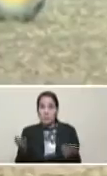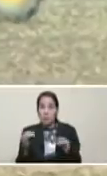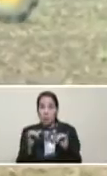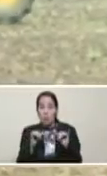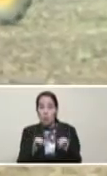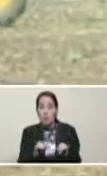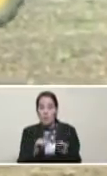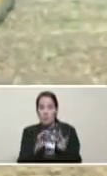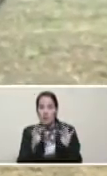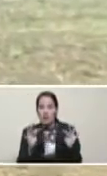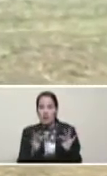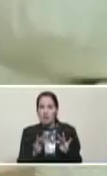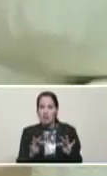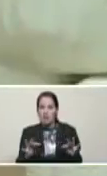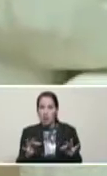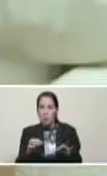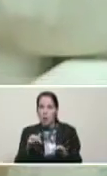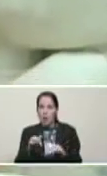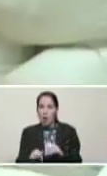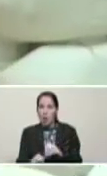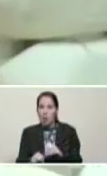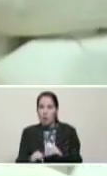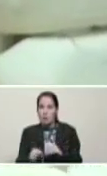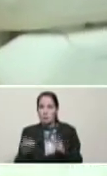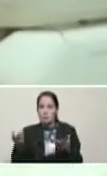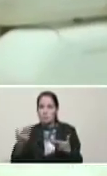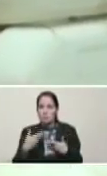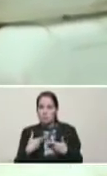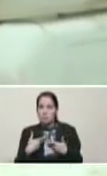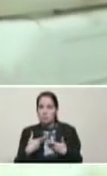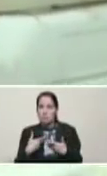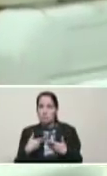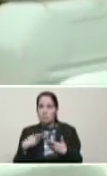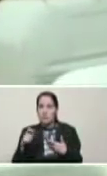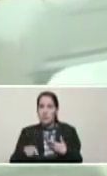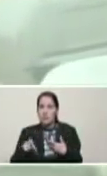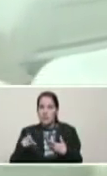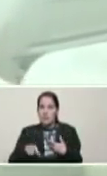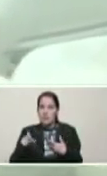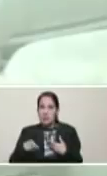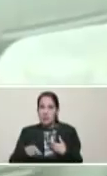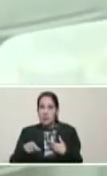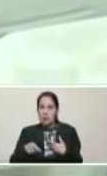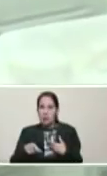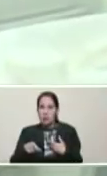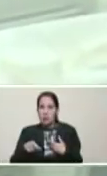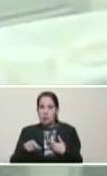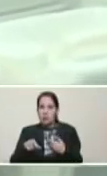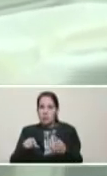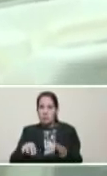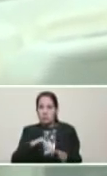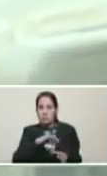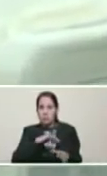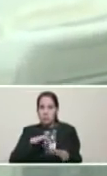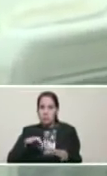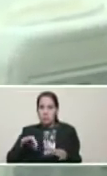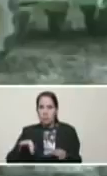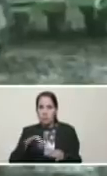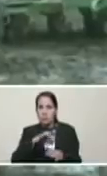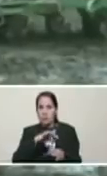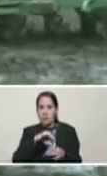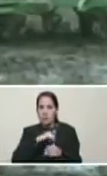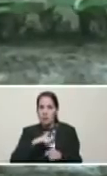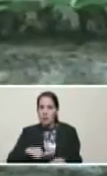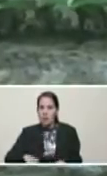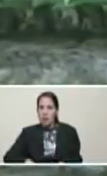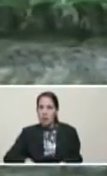estamos recibiendo en el día de hoy los insumos necesarios para el plan de siembra portuguesa el